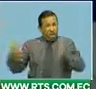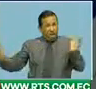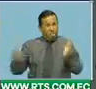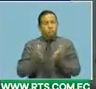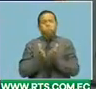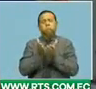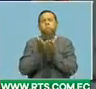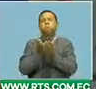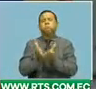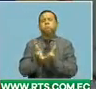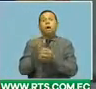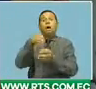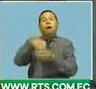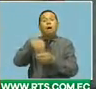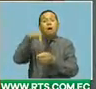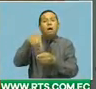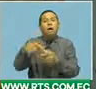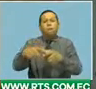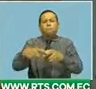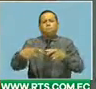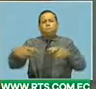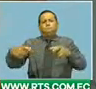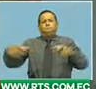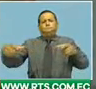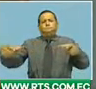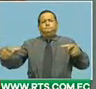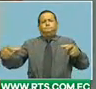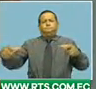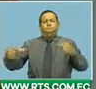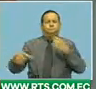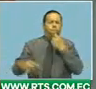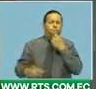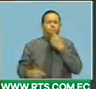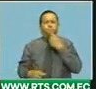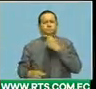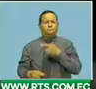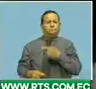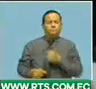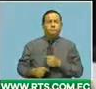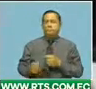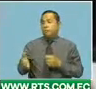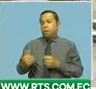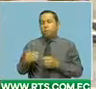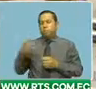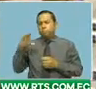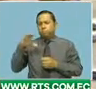mismo existía alguna carga que no era permitida. Encontrando